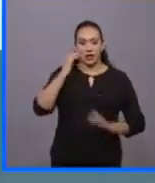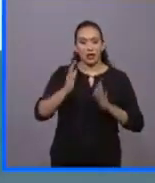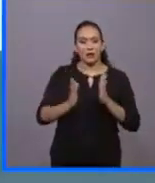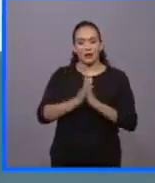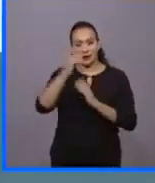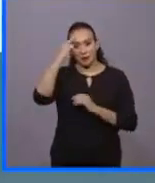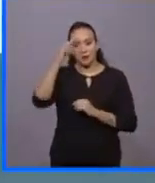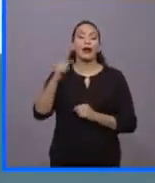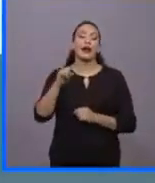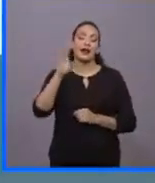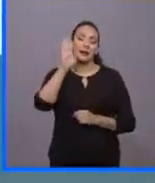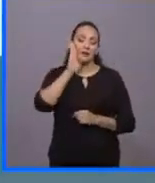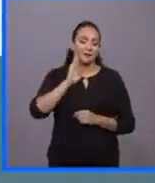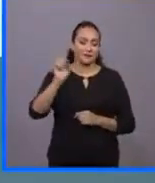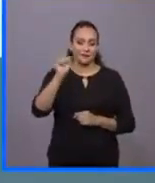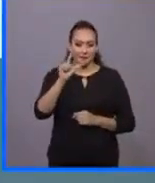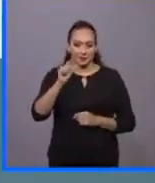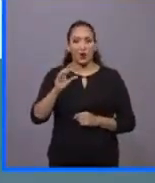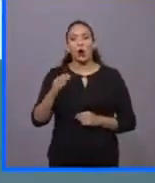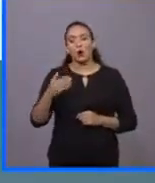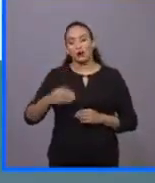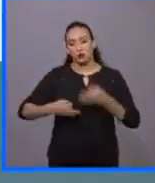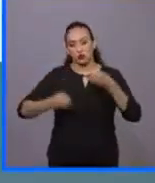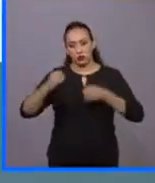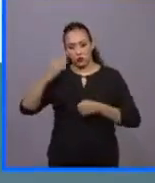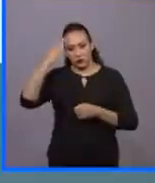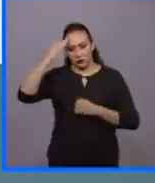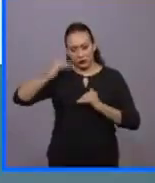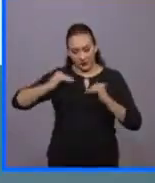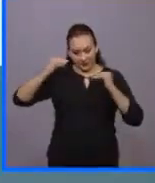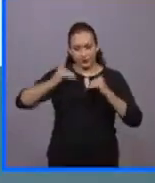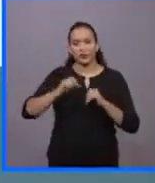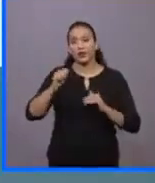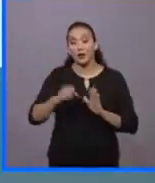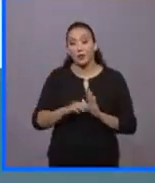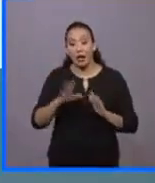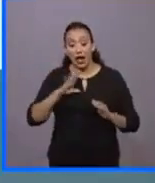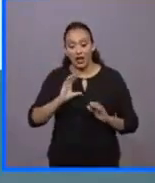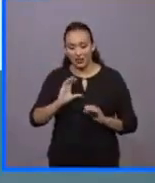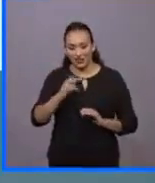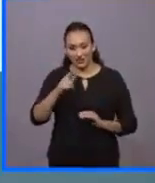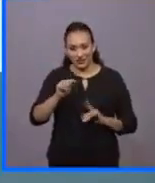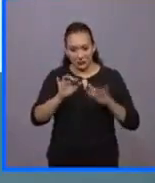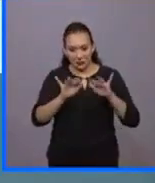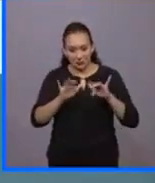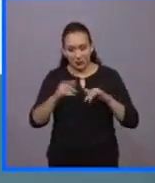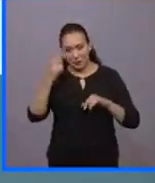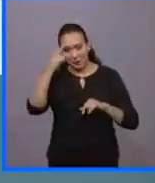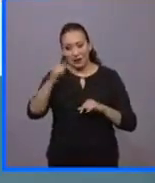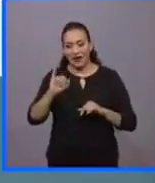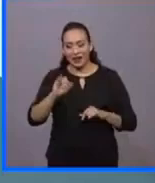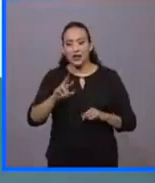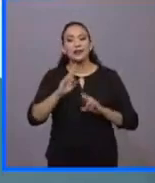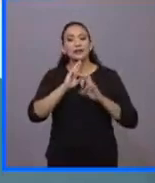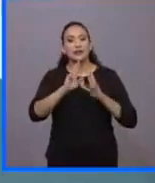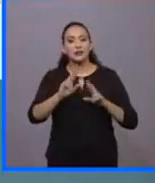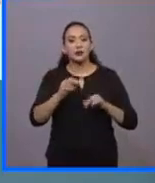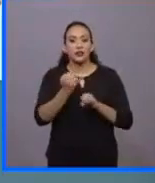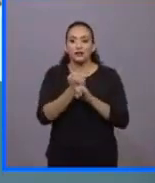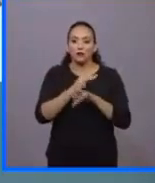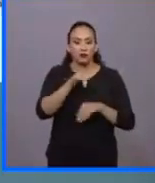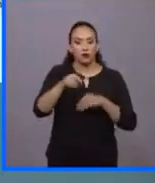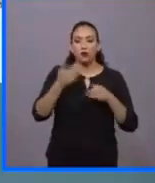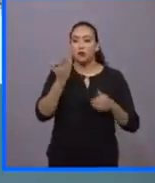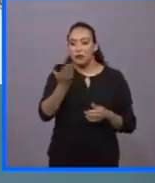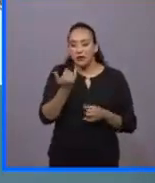base de datos del INE y fuentes complementarias. Además, ofrece un chatbot que responde preguntas con los datos